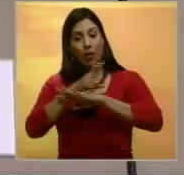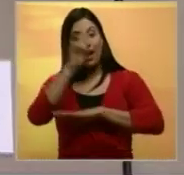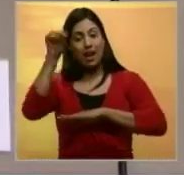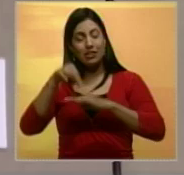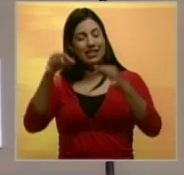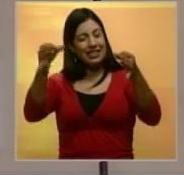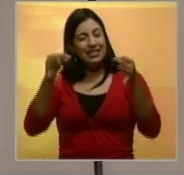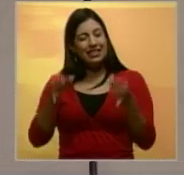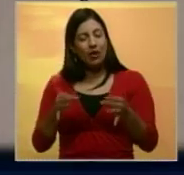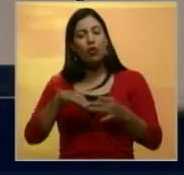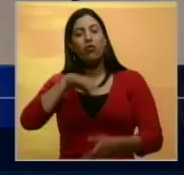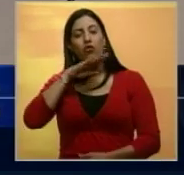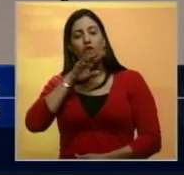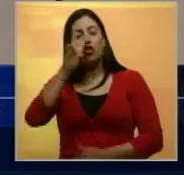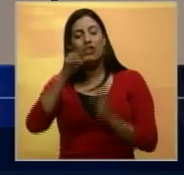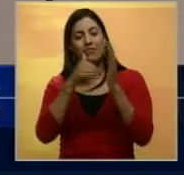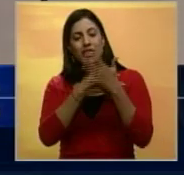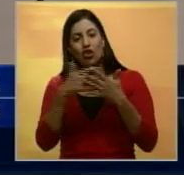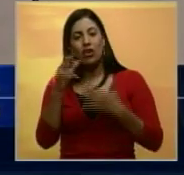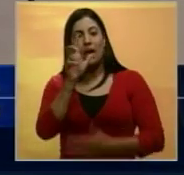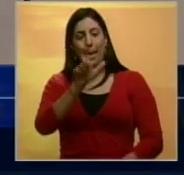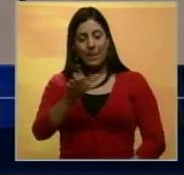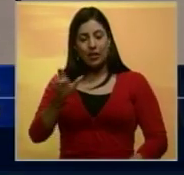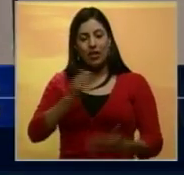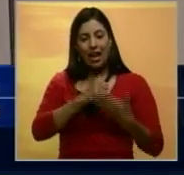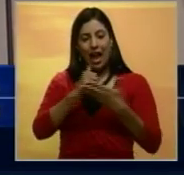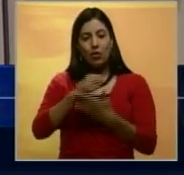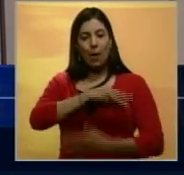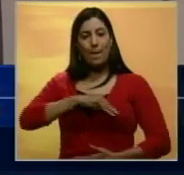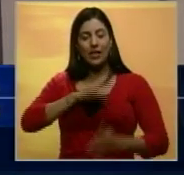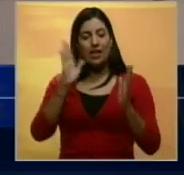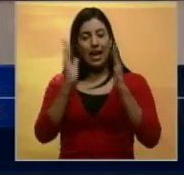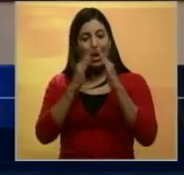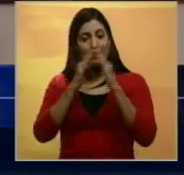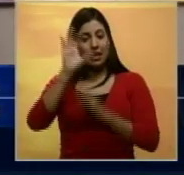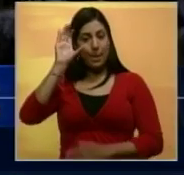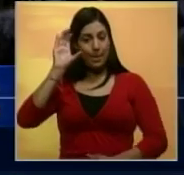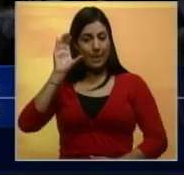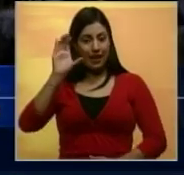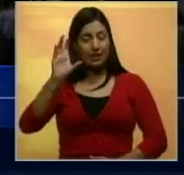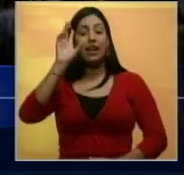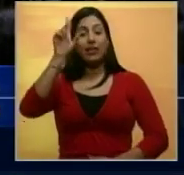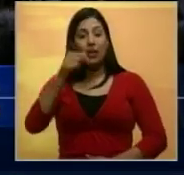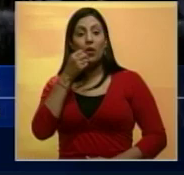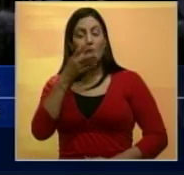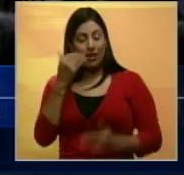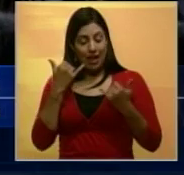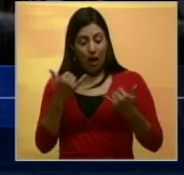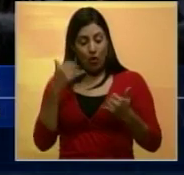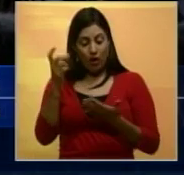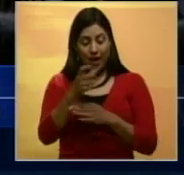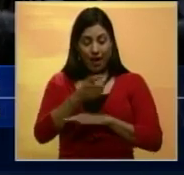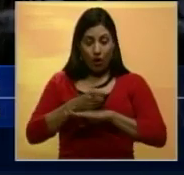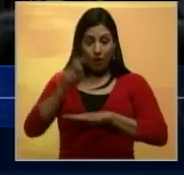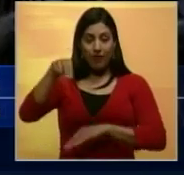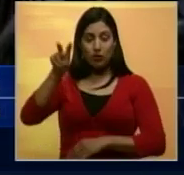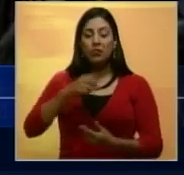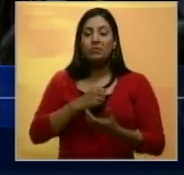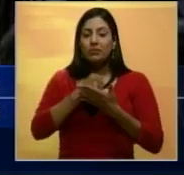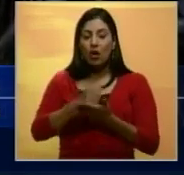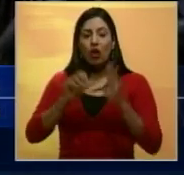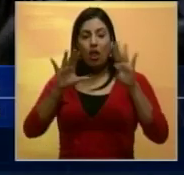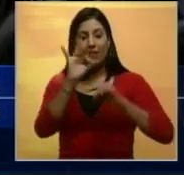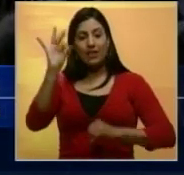nacional garantizó alcanzar a los 2 millones de beneficiados en la misión Hogares de la Patria. Asimismo, actualmente el Estado venezolano beneficia